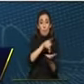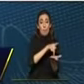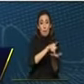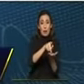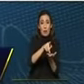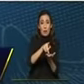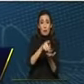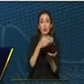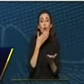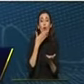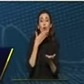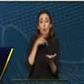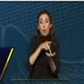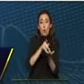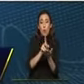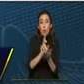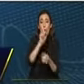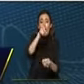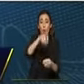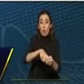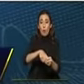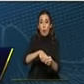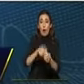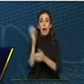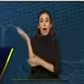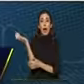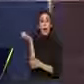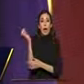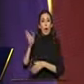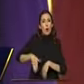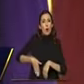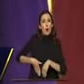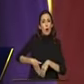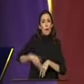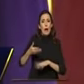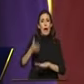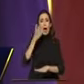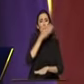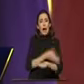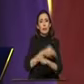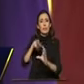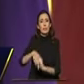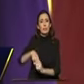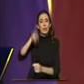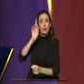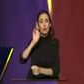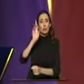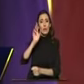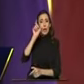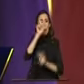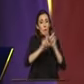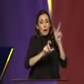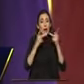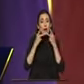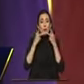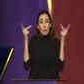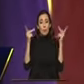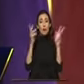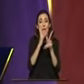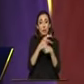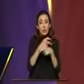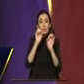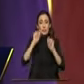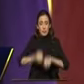también pagamos la compensación jubilar a ex empleados públicos, que llevaban años esperándola. Algo nos hemos demorado, los recursos han